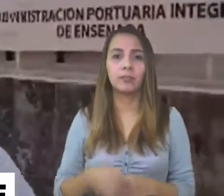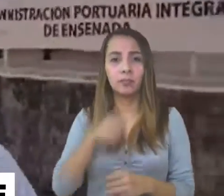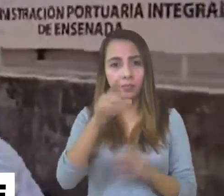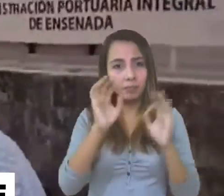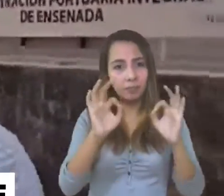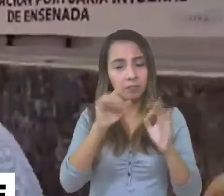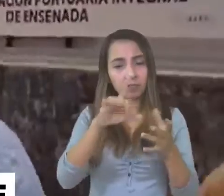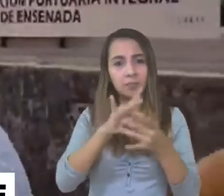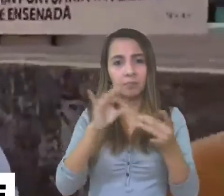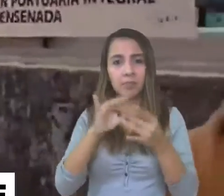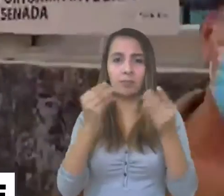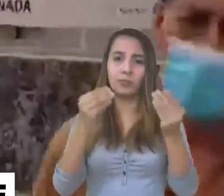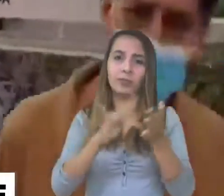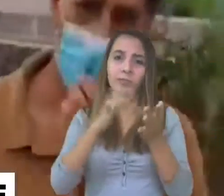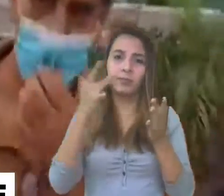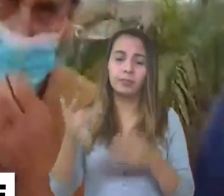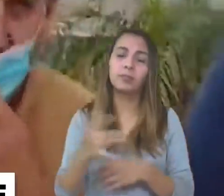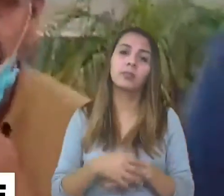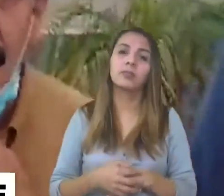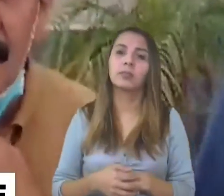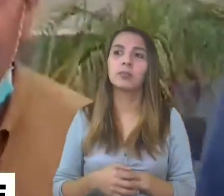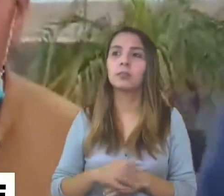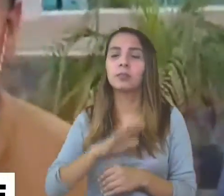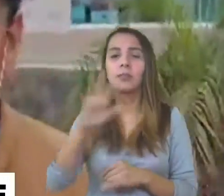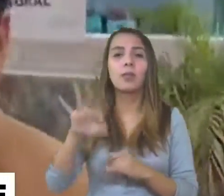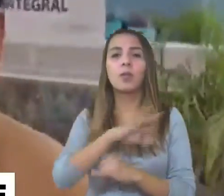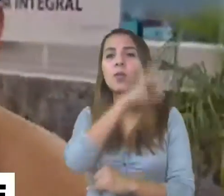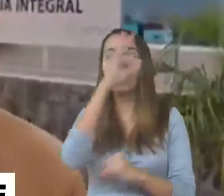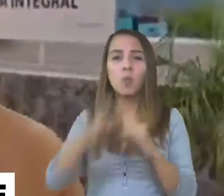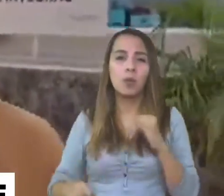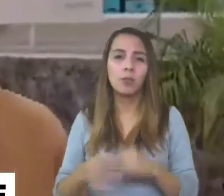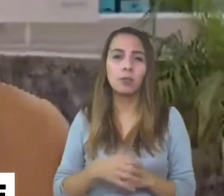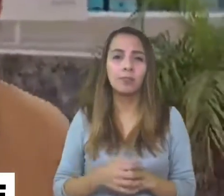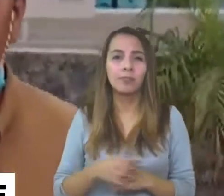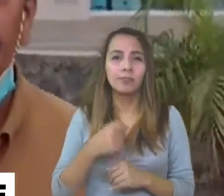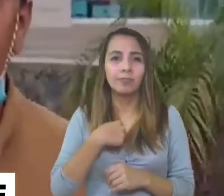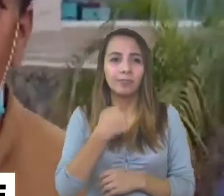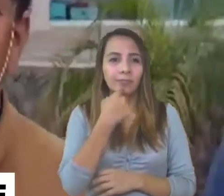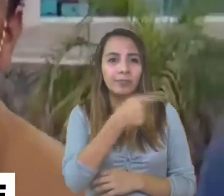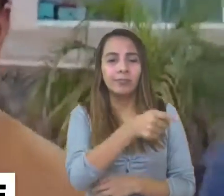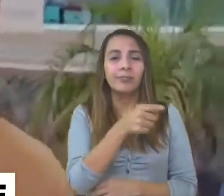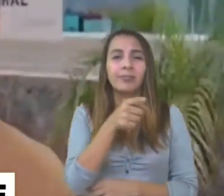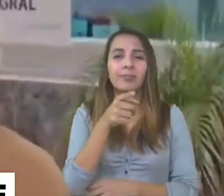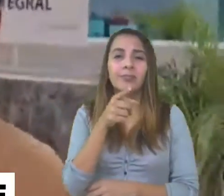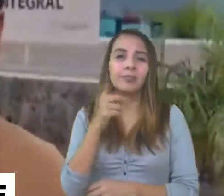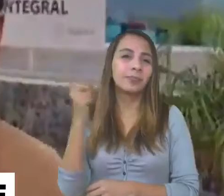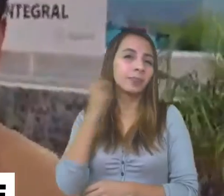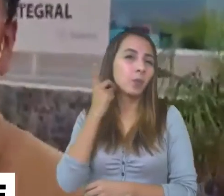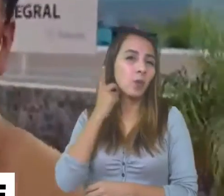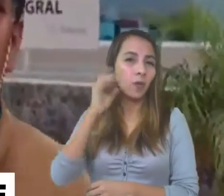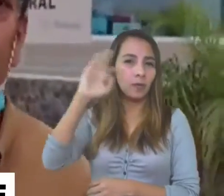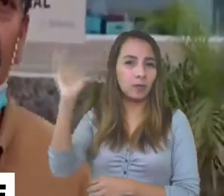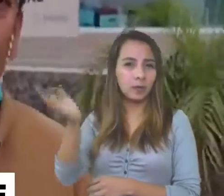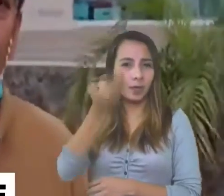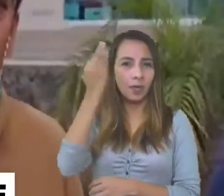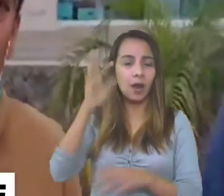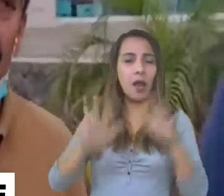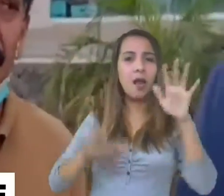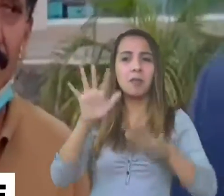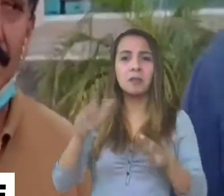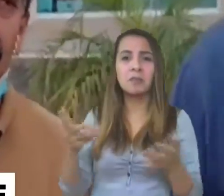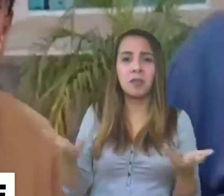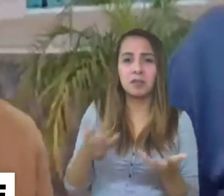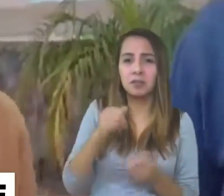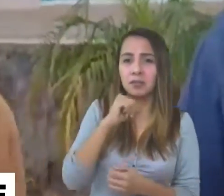Muchas gracias. Gracias. Concluyo la entrevista. Le decía a tu compañero, el tema de los diputados federales a veces están de adorno. Acaba de entrar